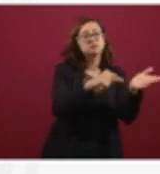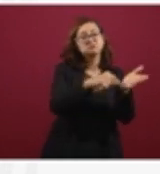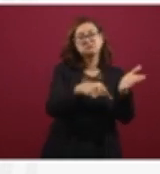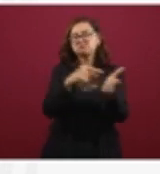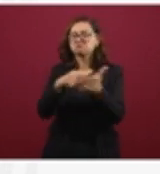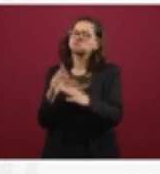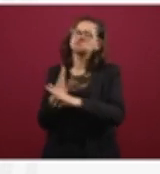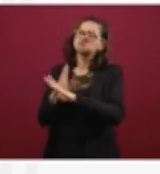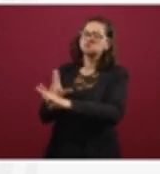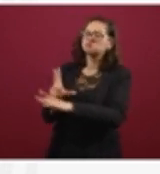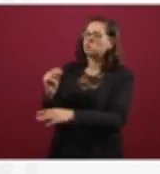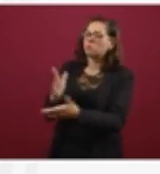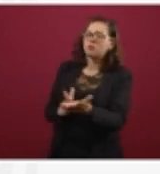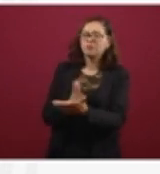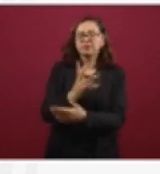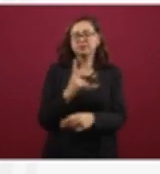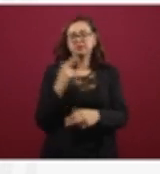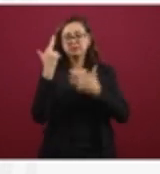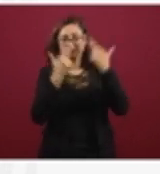Inmovilizamos 30 de